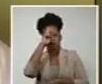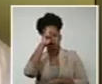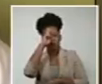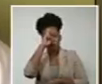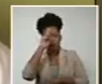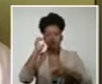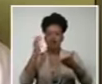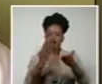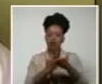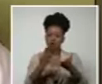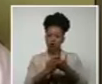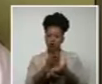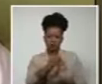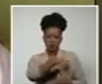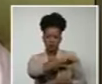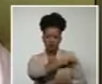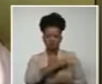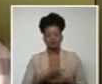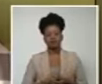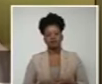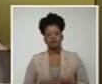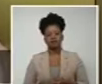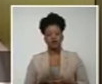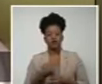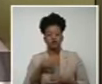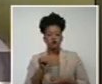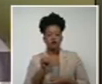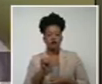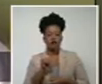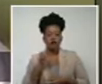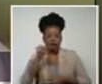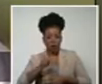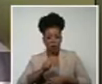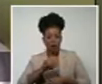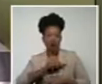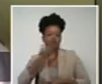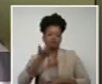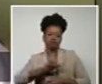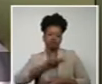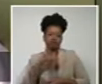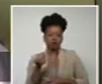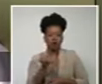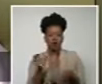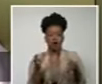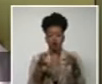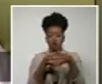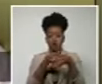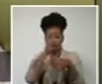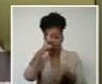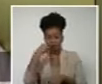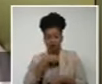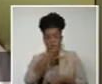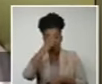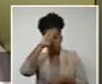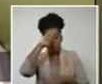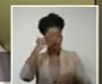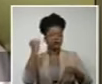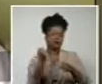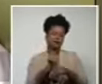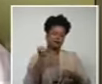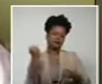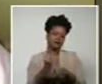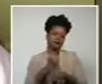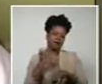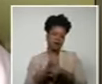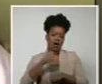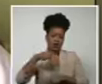pueblo. Aprovecho la oportunidad para contarles también que la Brigada de Médicos Cubanos está trabajando arduamente en